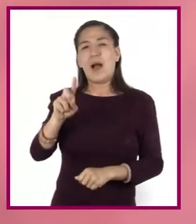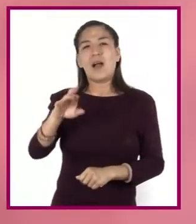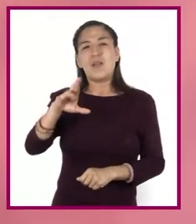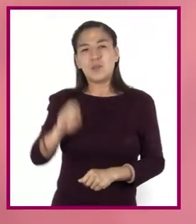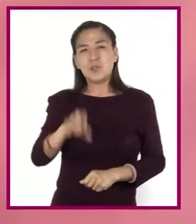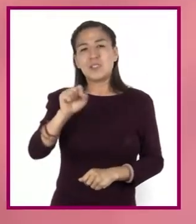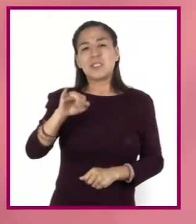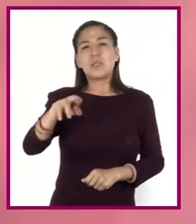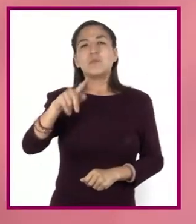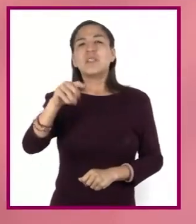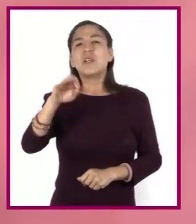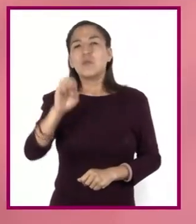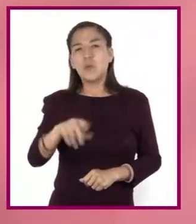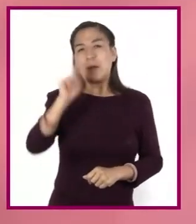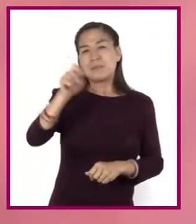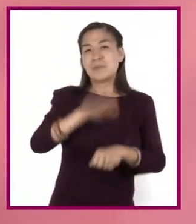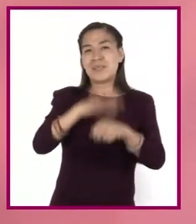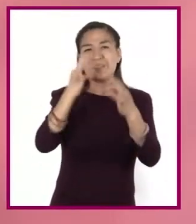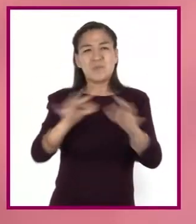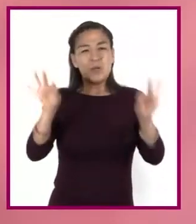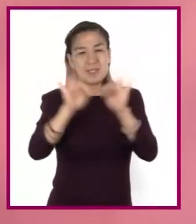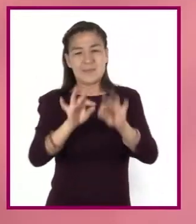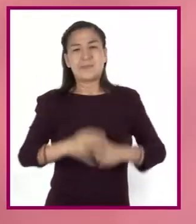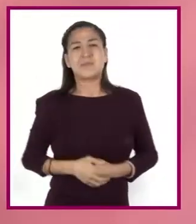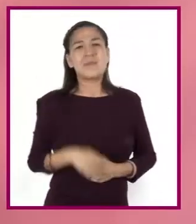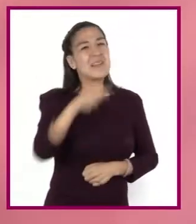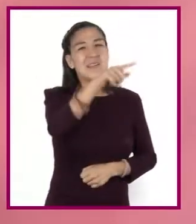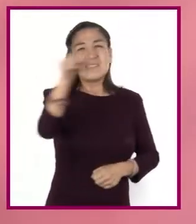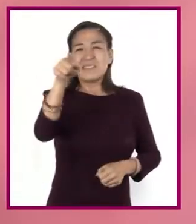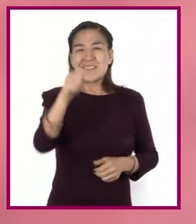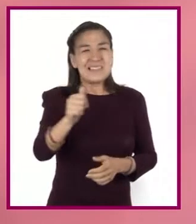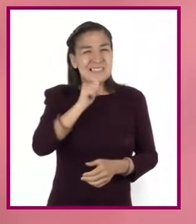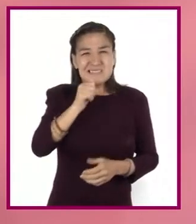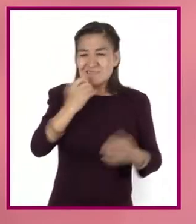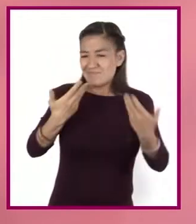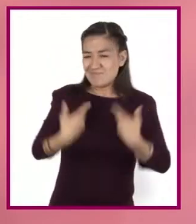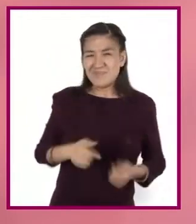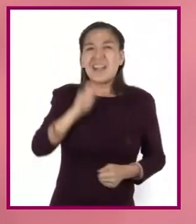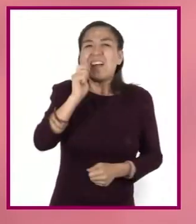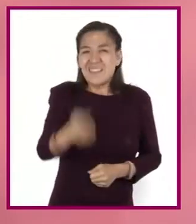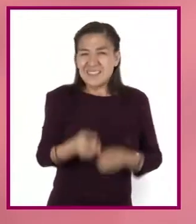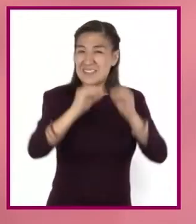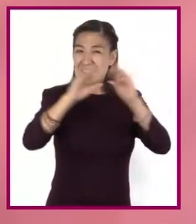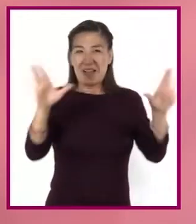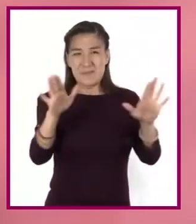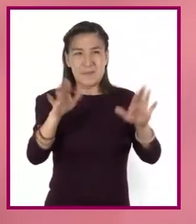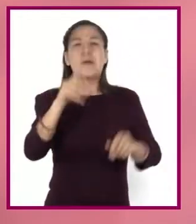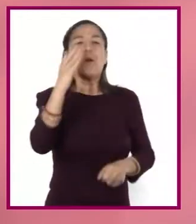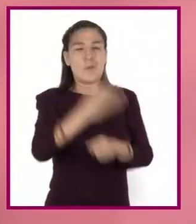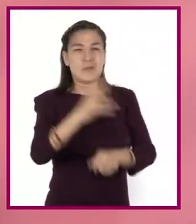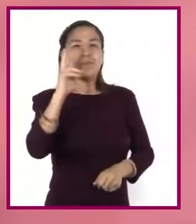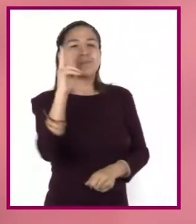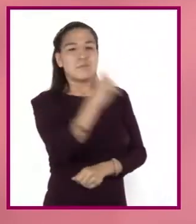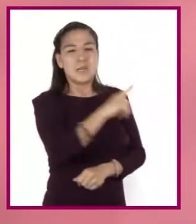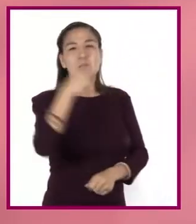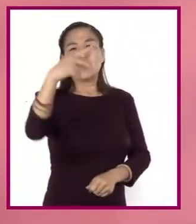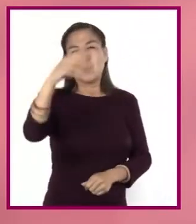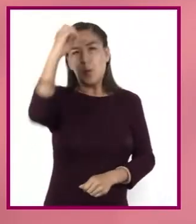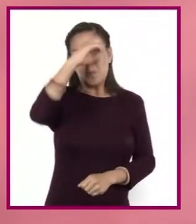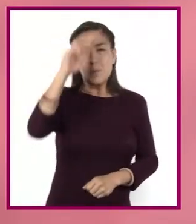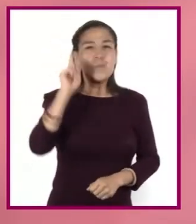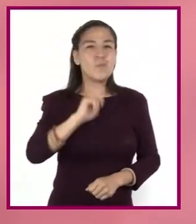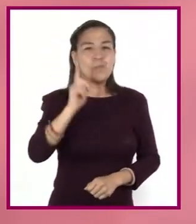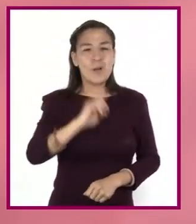importante. Si aún no quedan claros los aspectos de lo que es un resumen, veamos lo que opinan su compañera